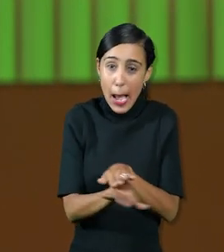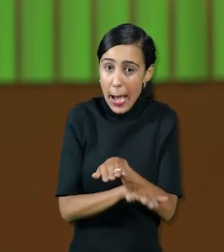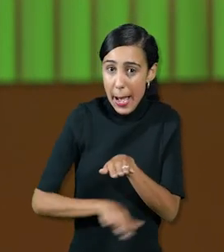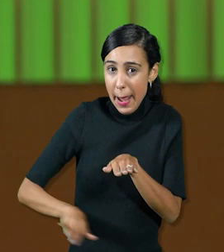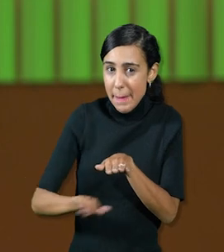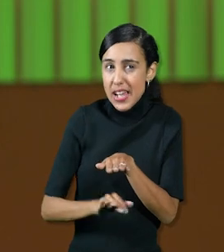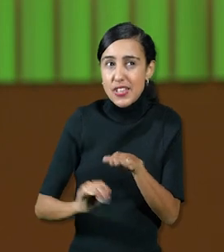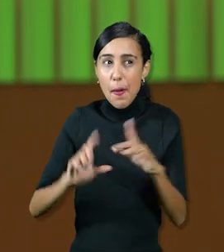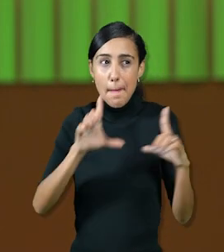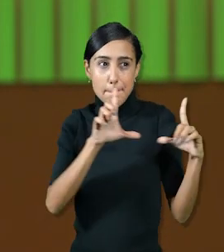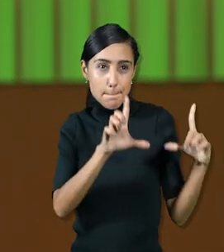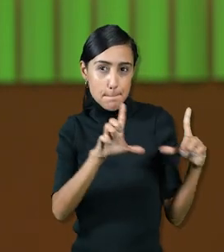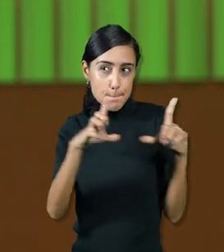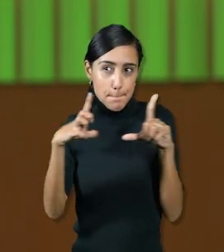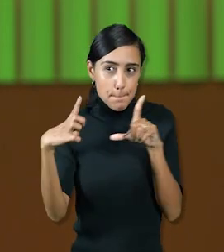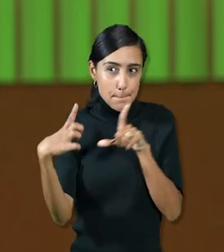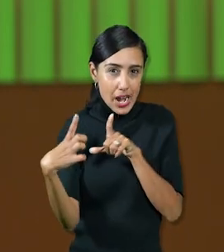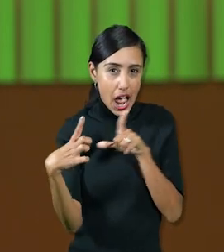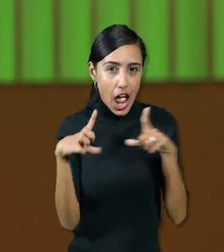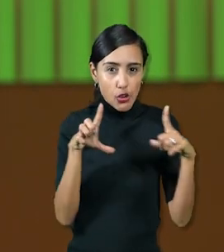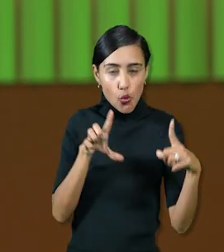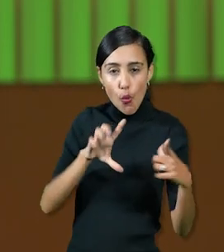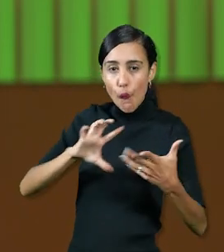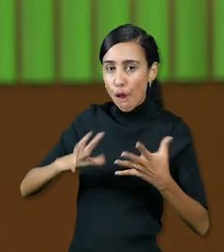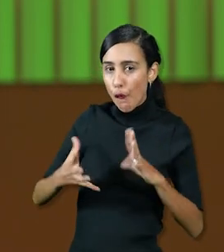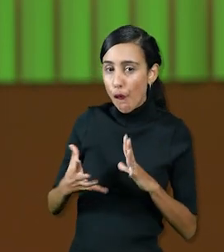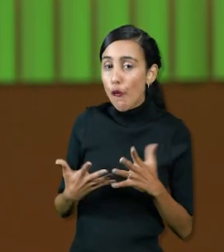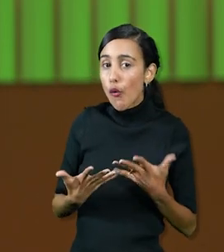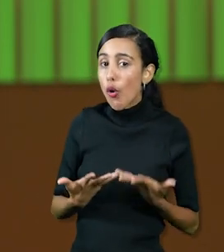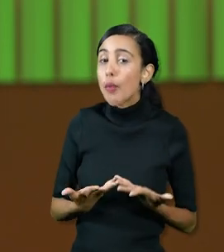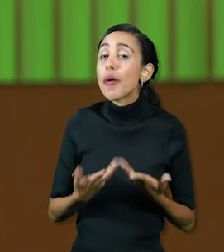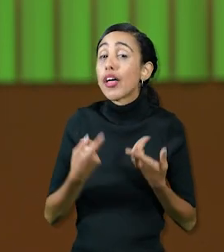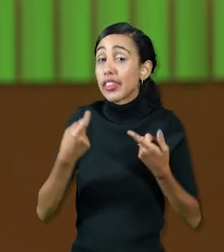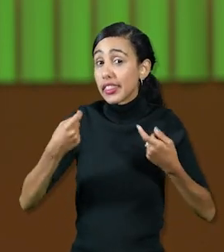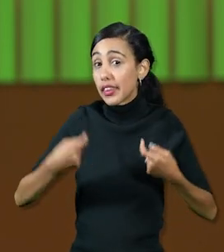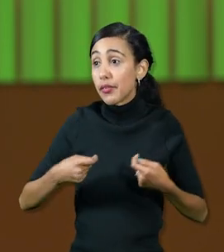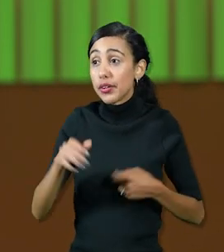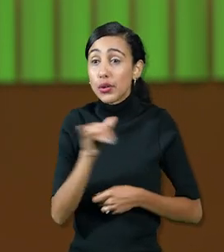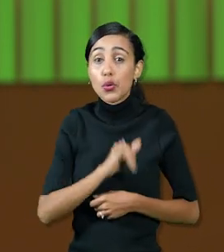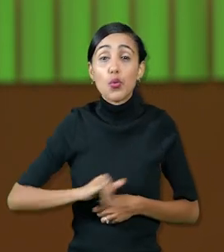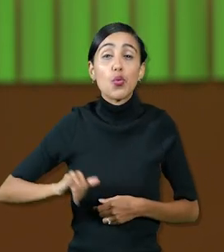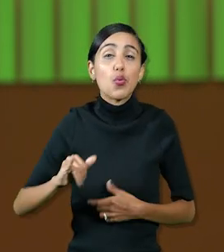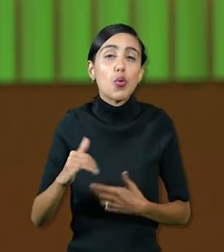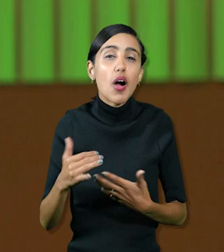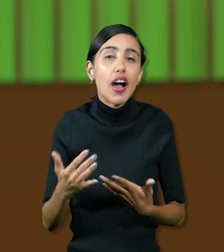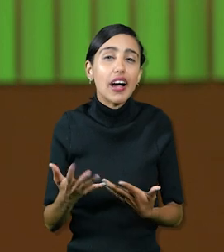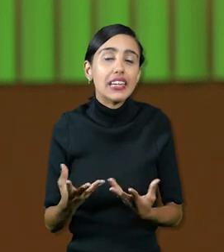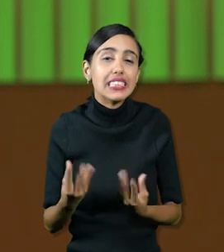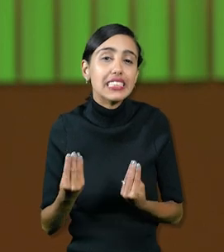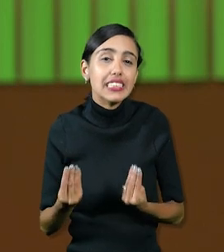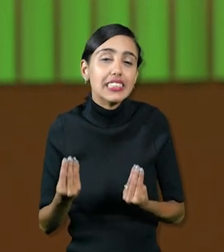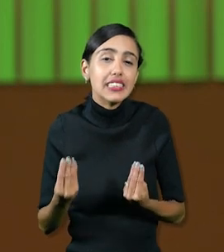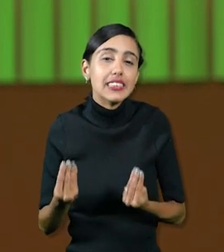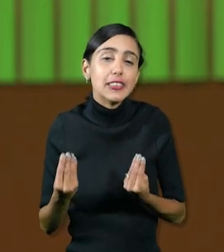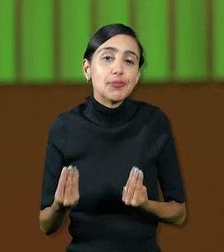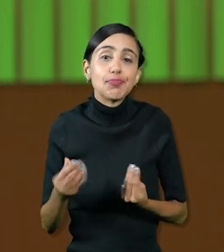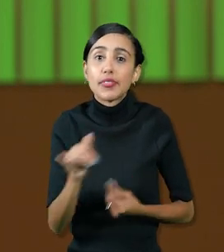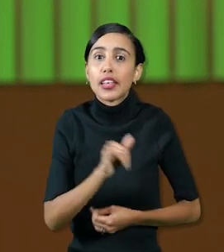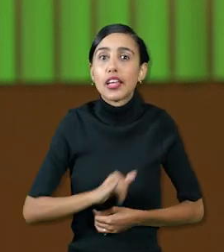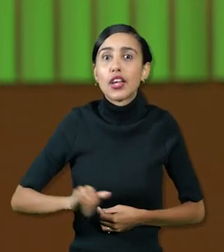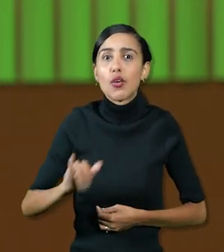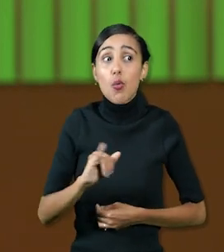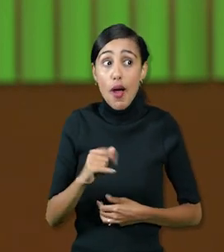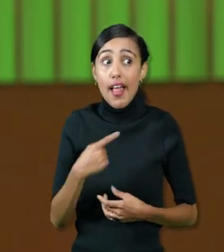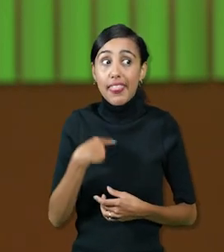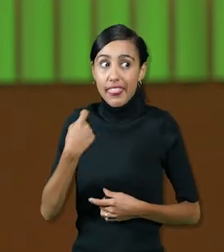los planos, los tipos de planos, y uno tiene que tratar de tener como una cierta, el